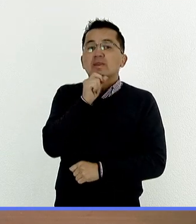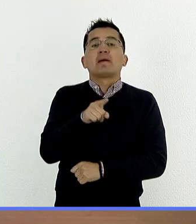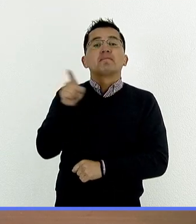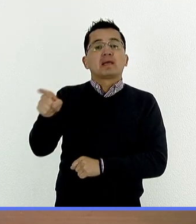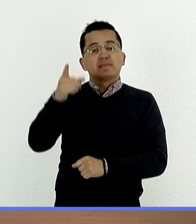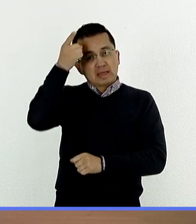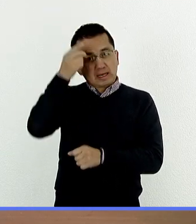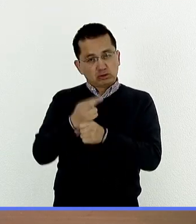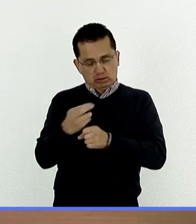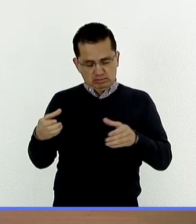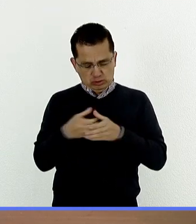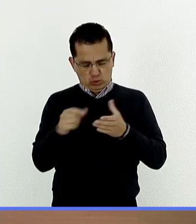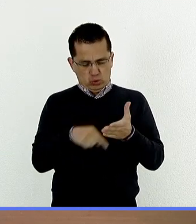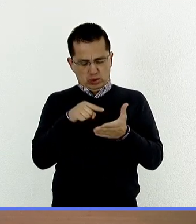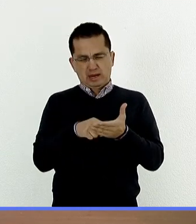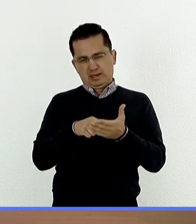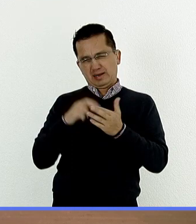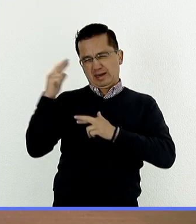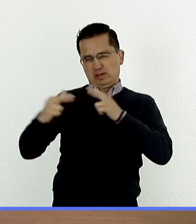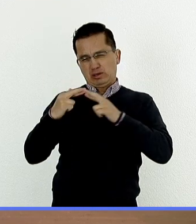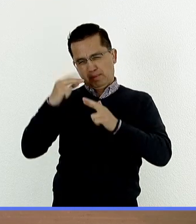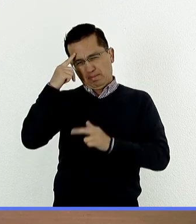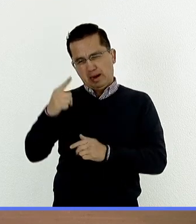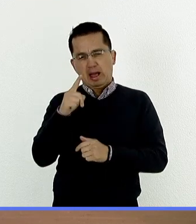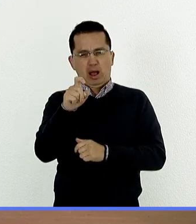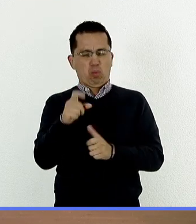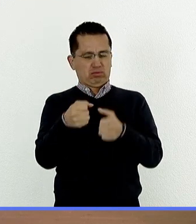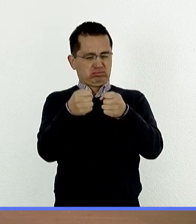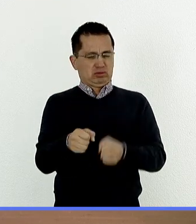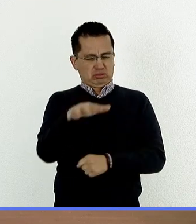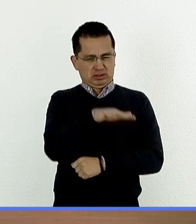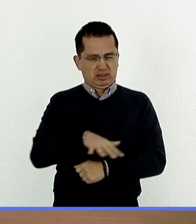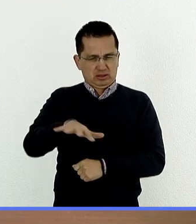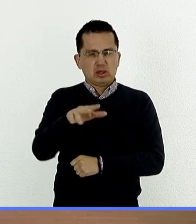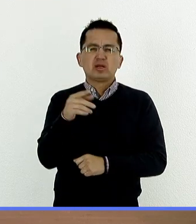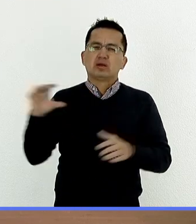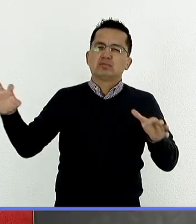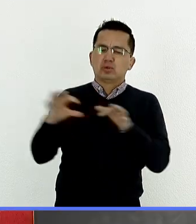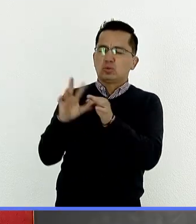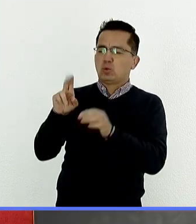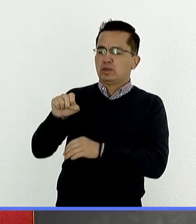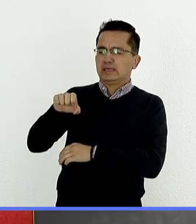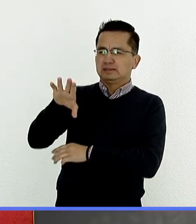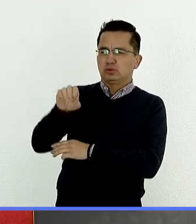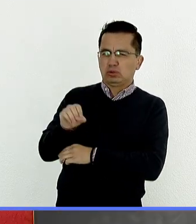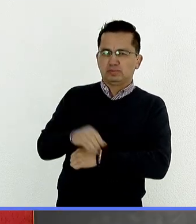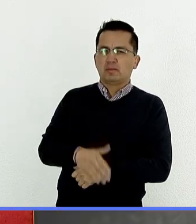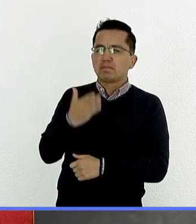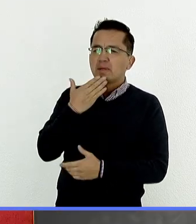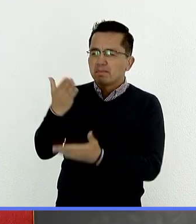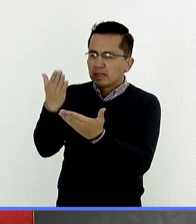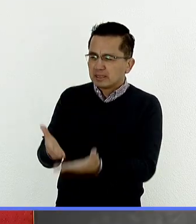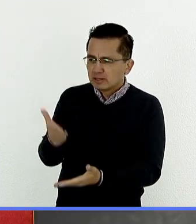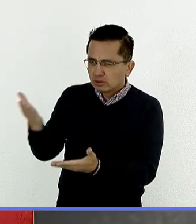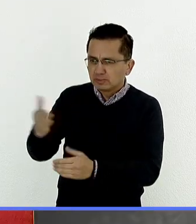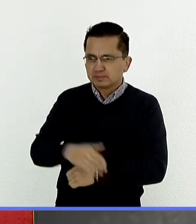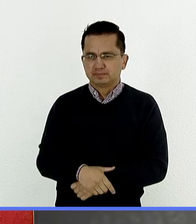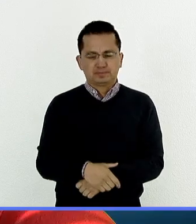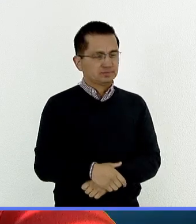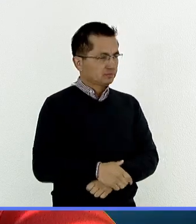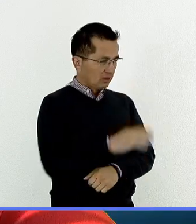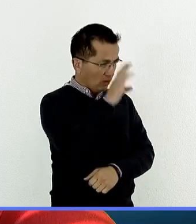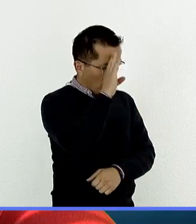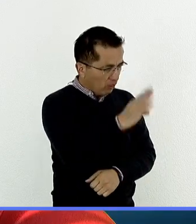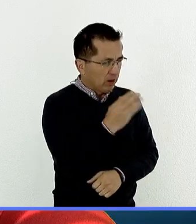seguridad hídrica auspiciado por la UNESCO doctor Bienvenido a la UNAM responde muchas gracias buenas tardes buenas tardes